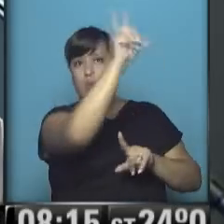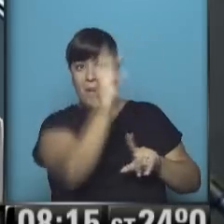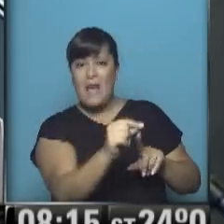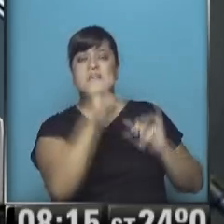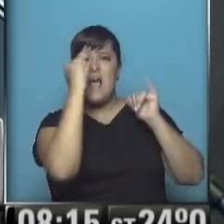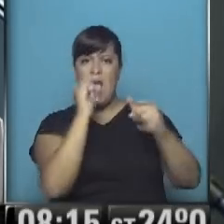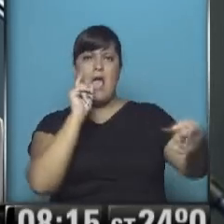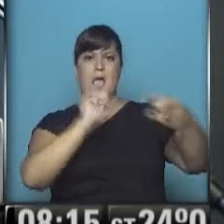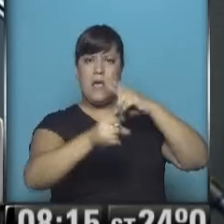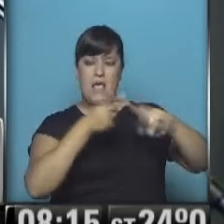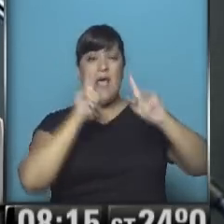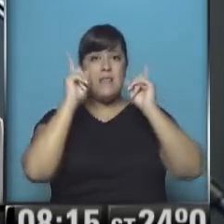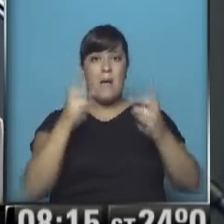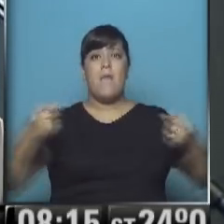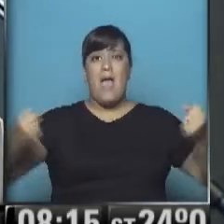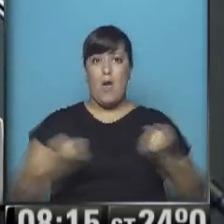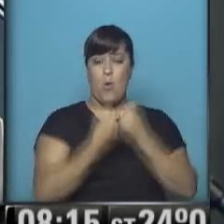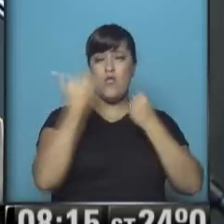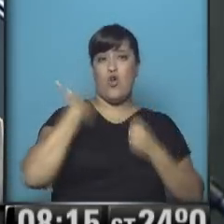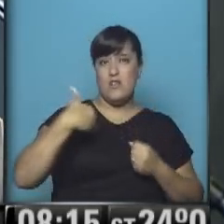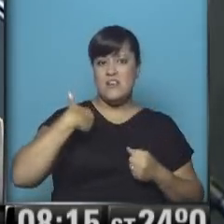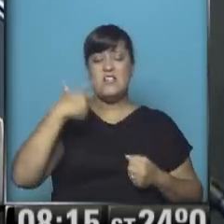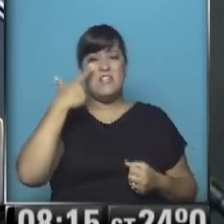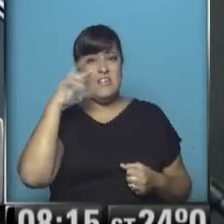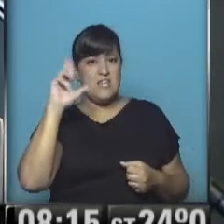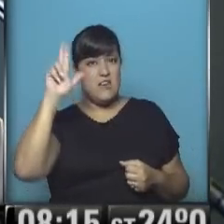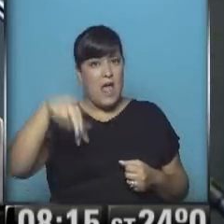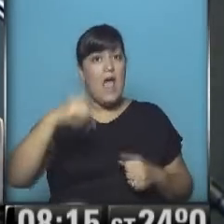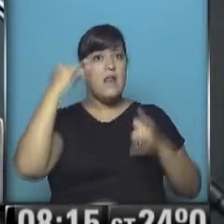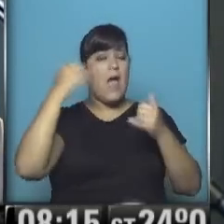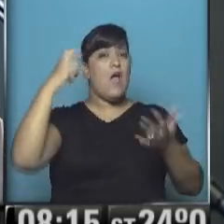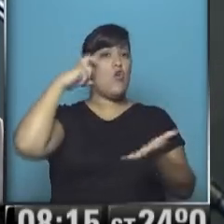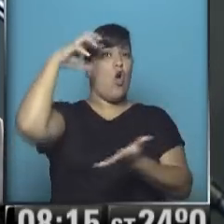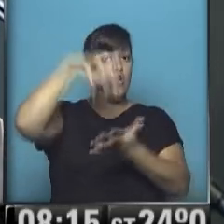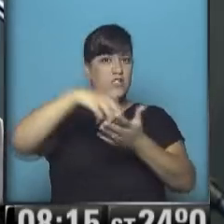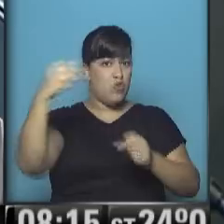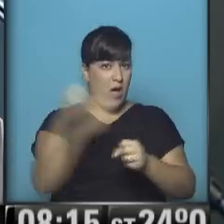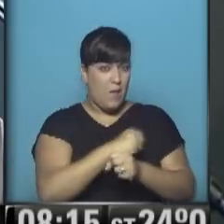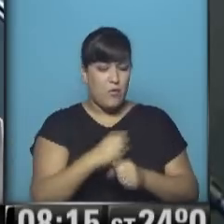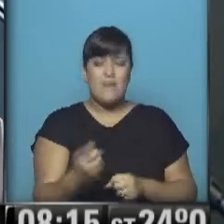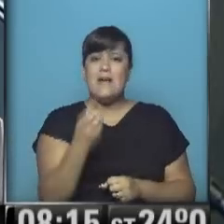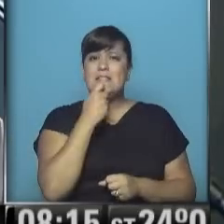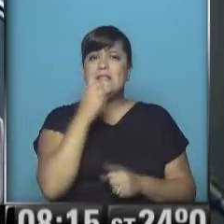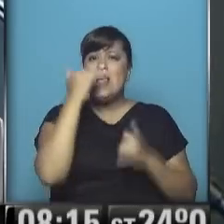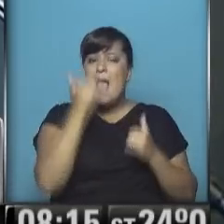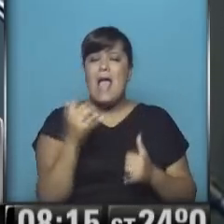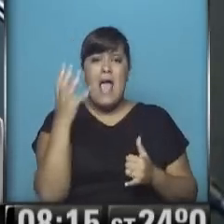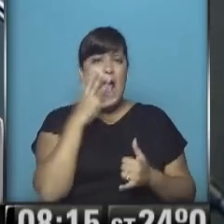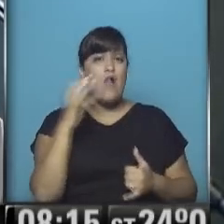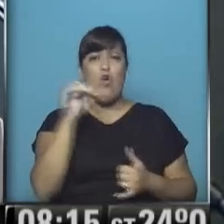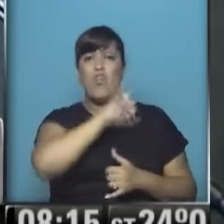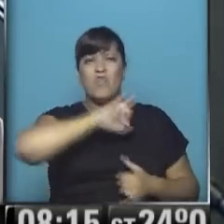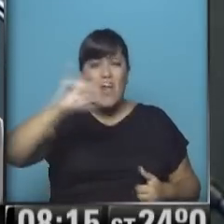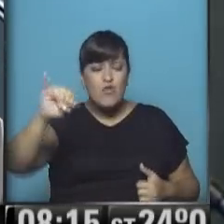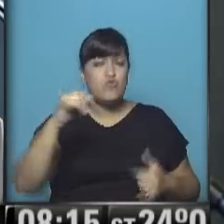también este memorándum ha sido ratificado por el Congreso. Y en definitiva, si hay un nivel de denuncia